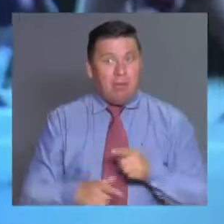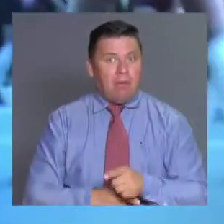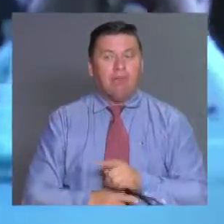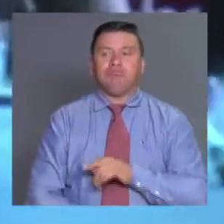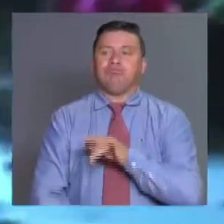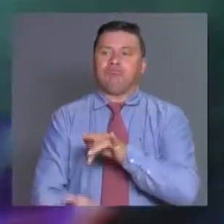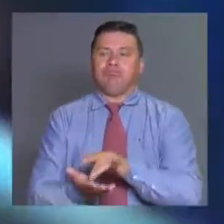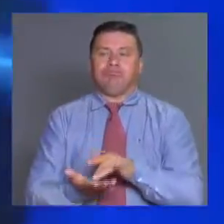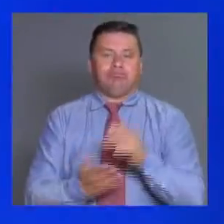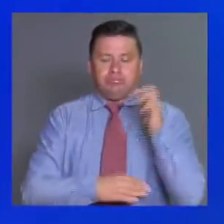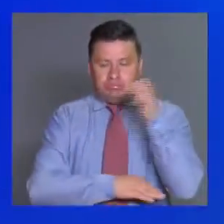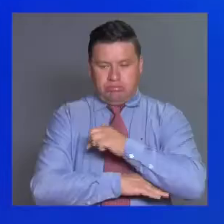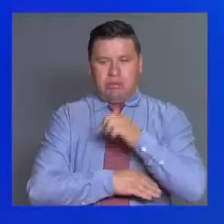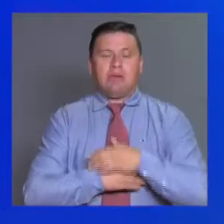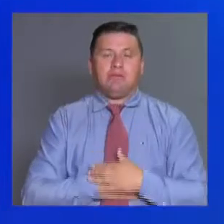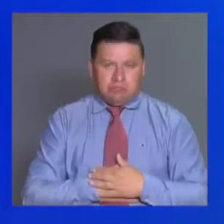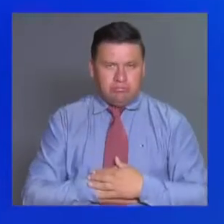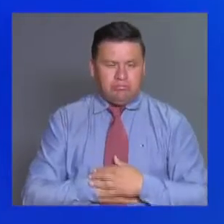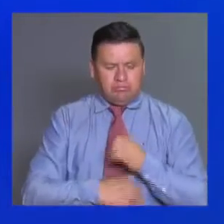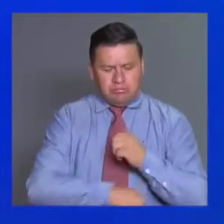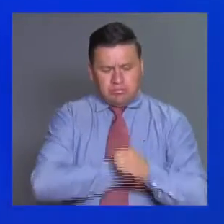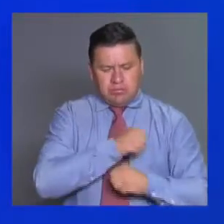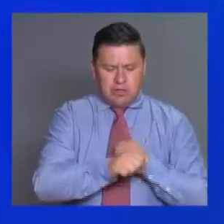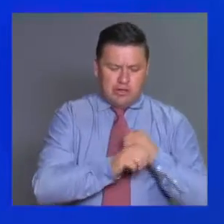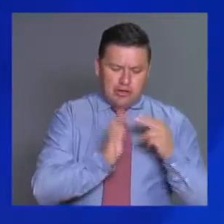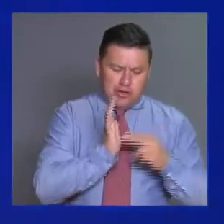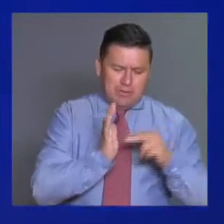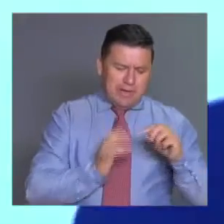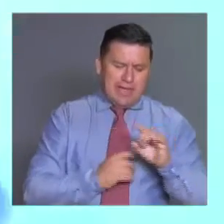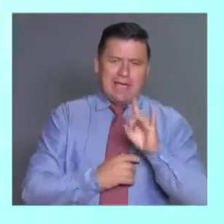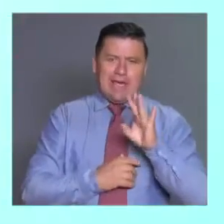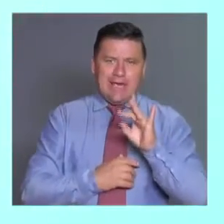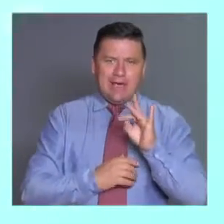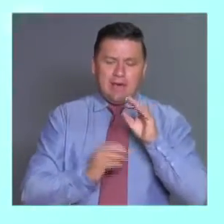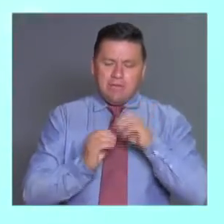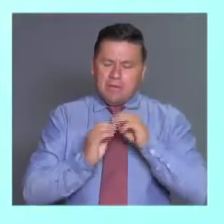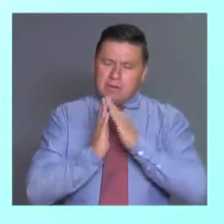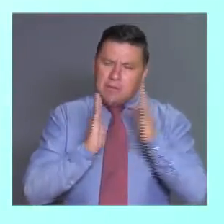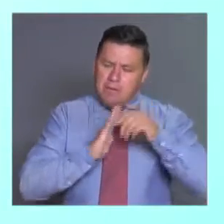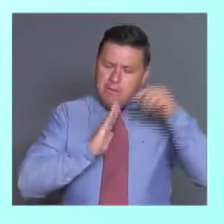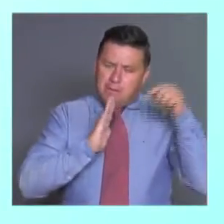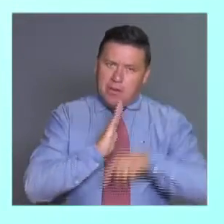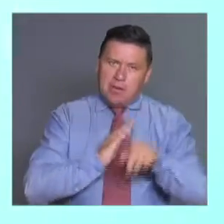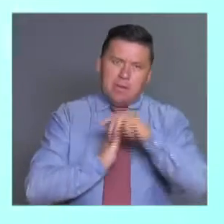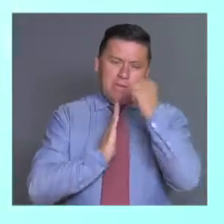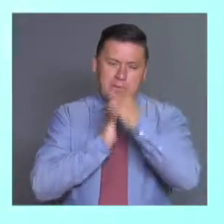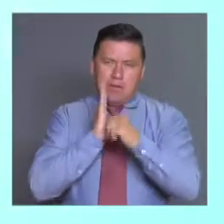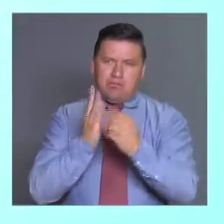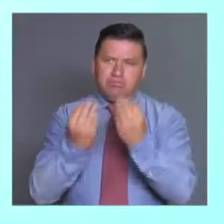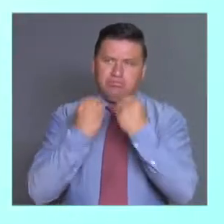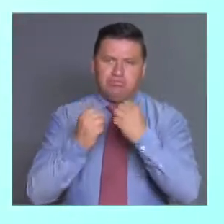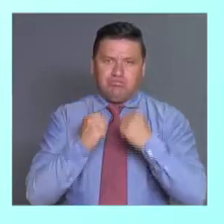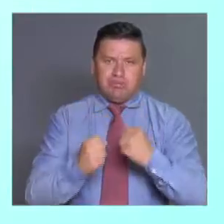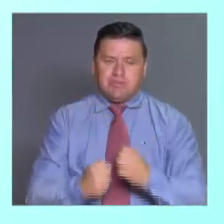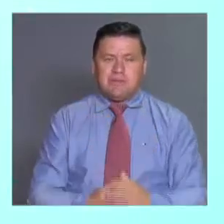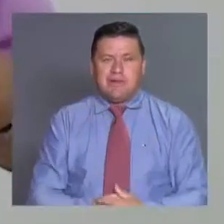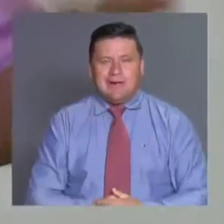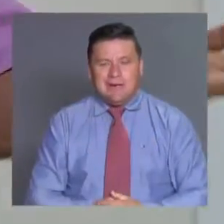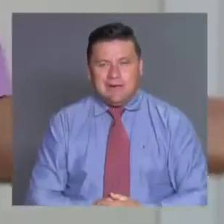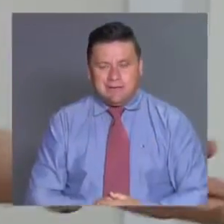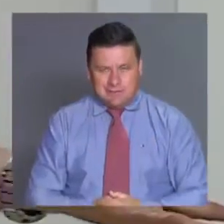hace presencia en el putumayo desde el año 2015 la proyección es ampliar su cobertura con más programas académicos